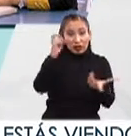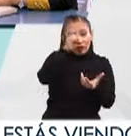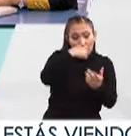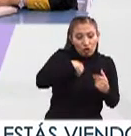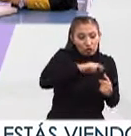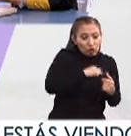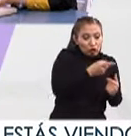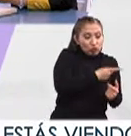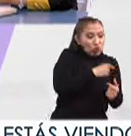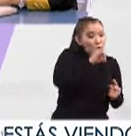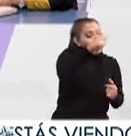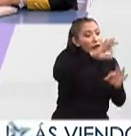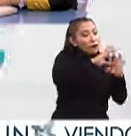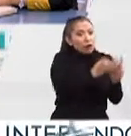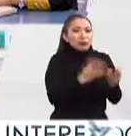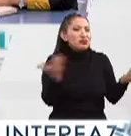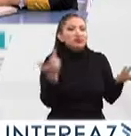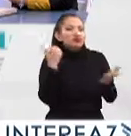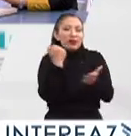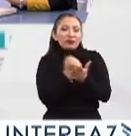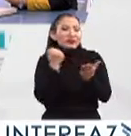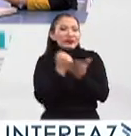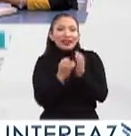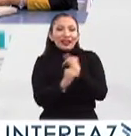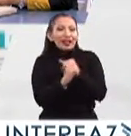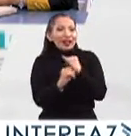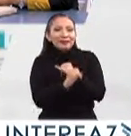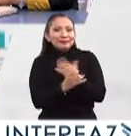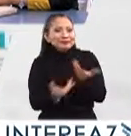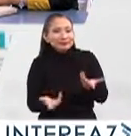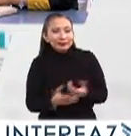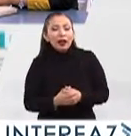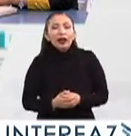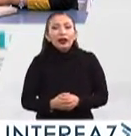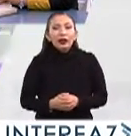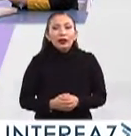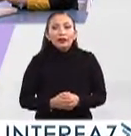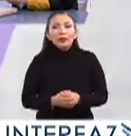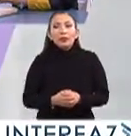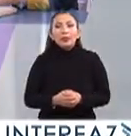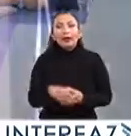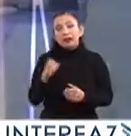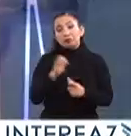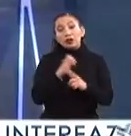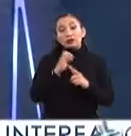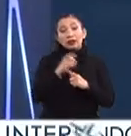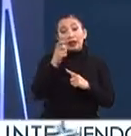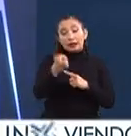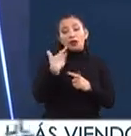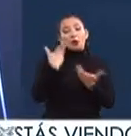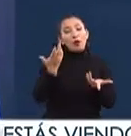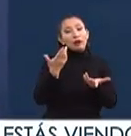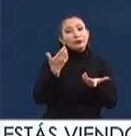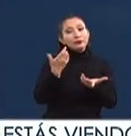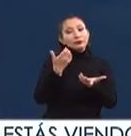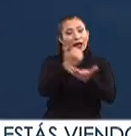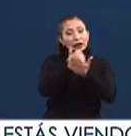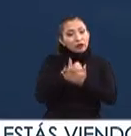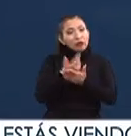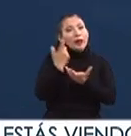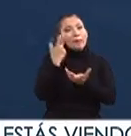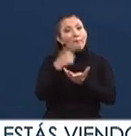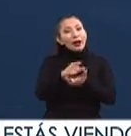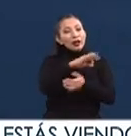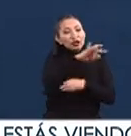podríamos conseguirlo por otros medios, ¿no? De cara a cara. Entonces, pues de algún modo ha sido una vía de